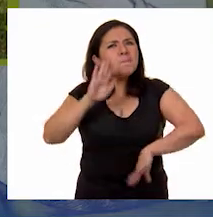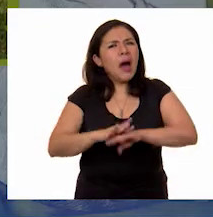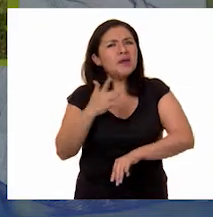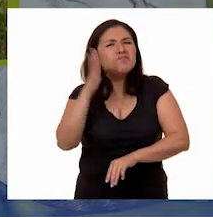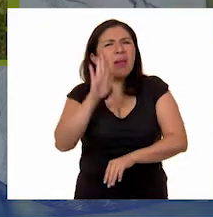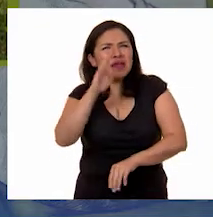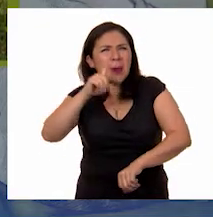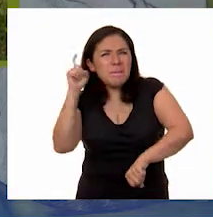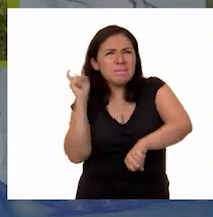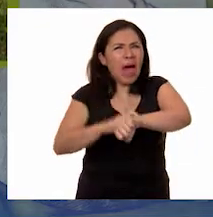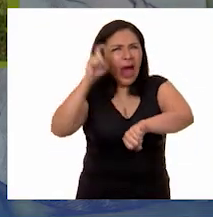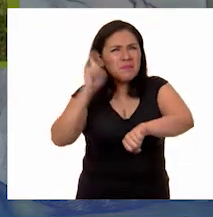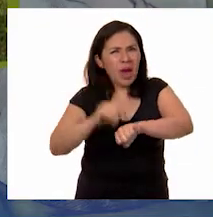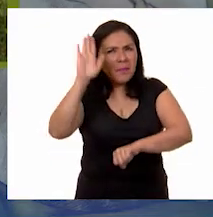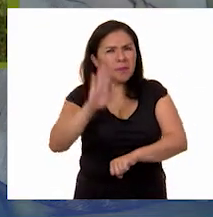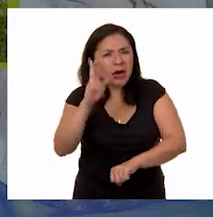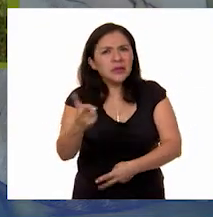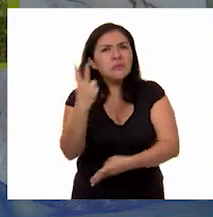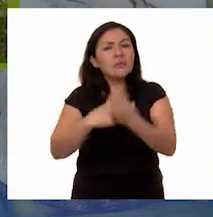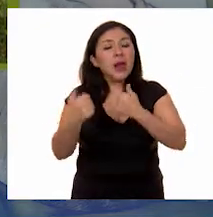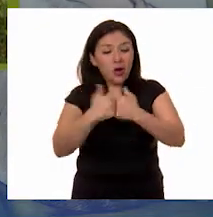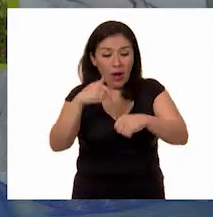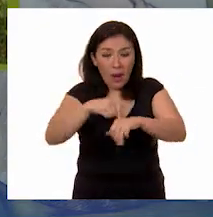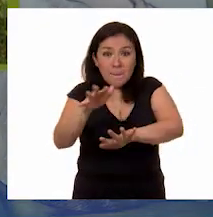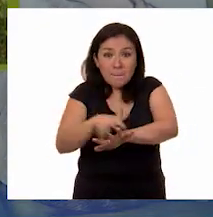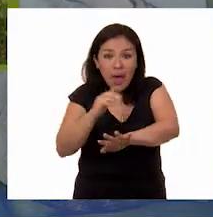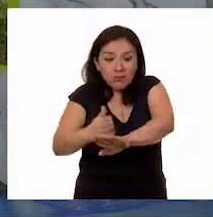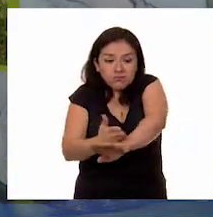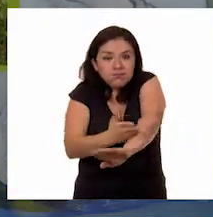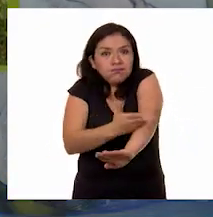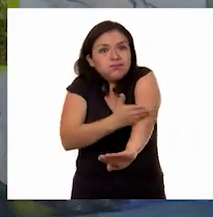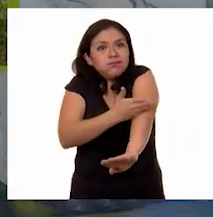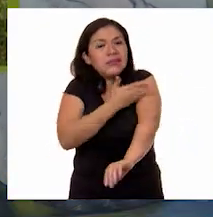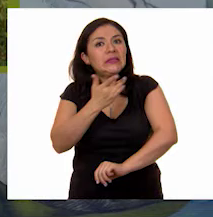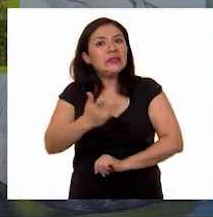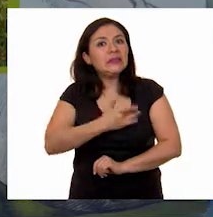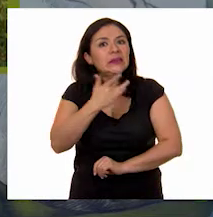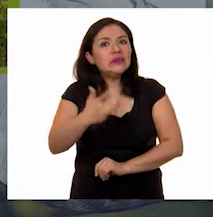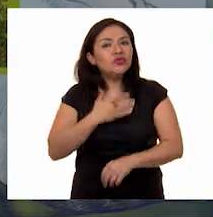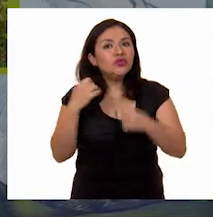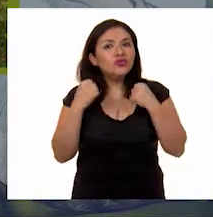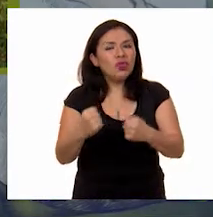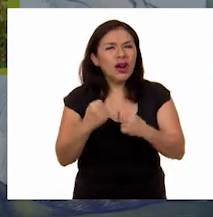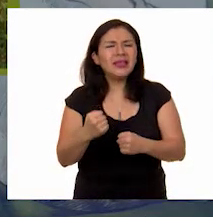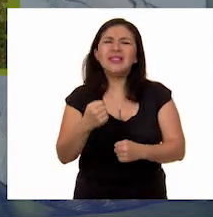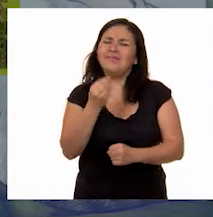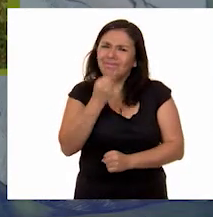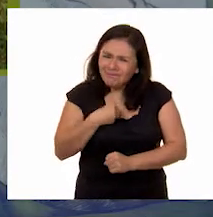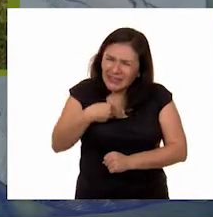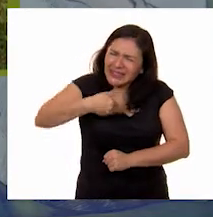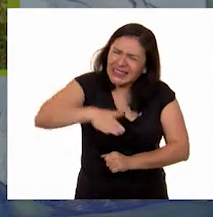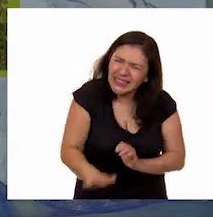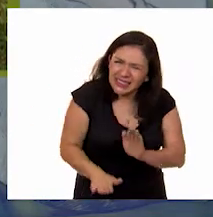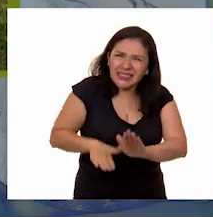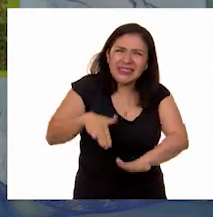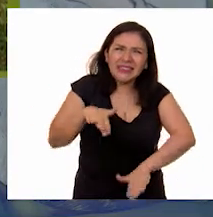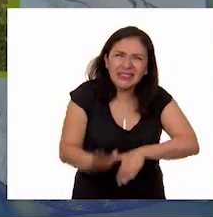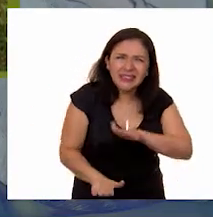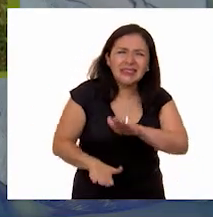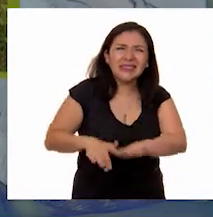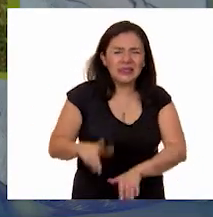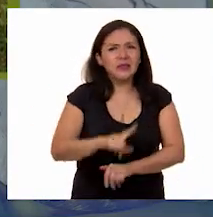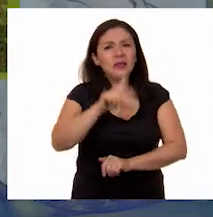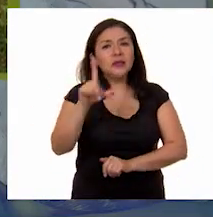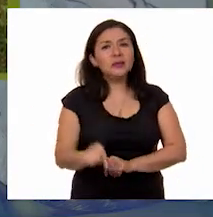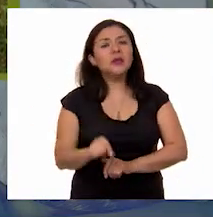como relámpagos, habían irradiado desde la herida hasta la mitad de la pantorrilla. Movía la pierna con dificultad. Una